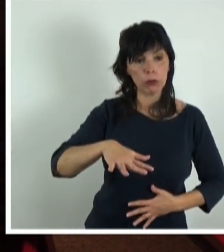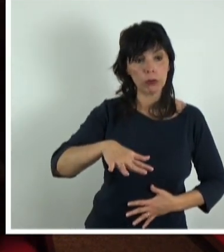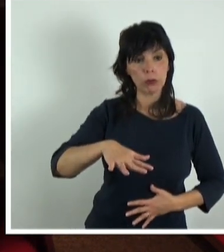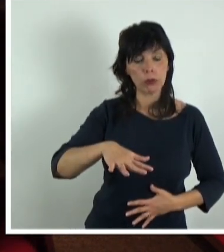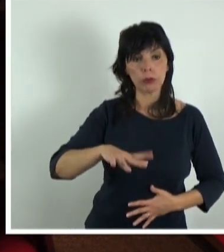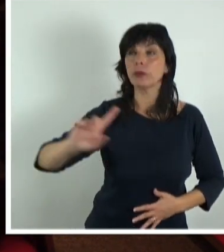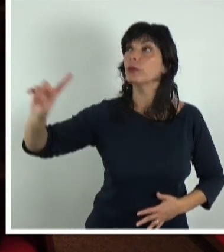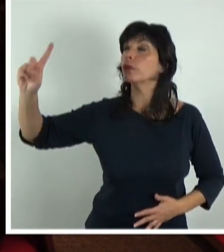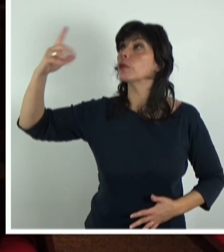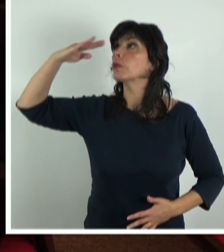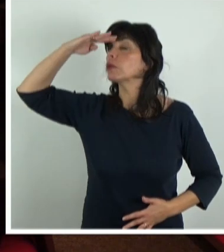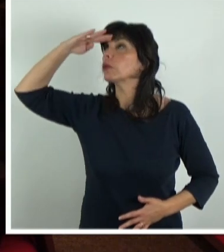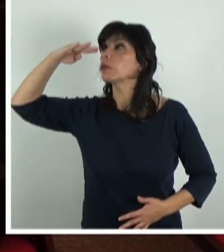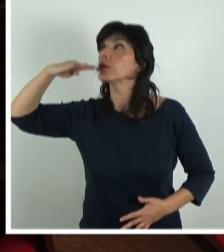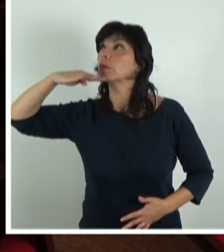Dios el Padre